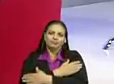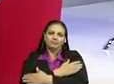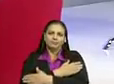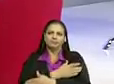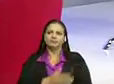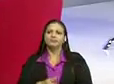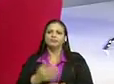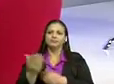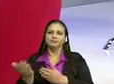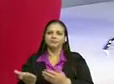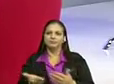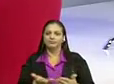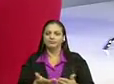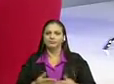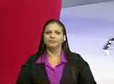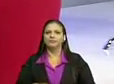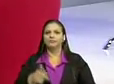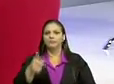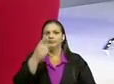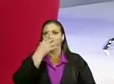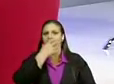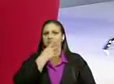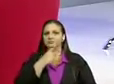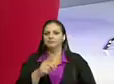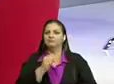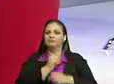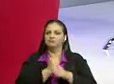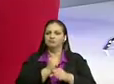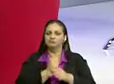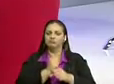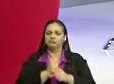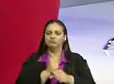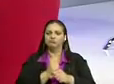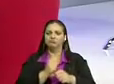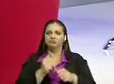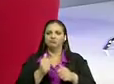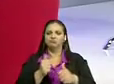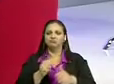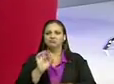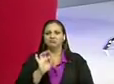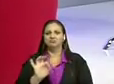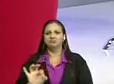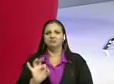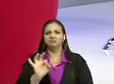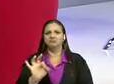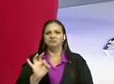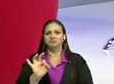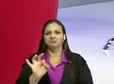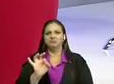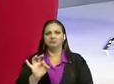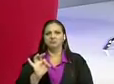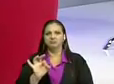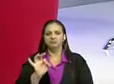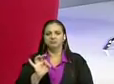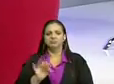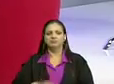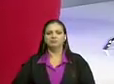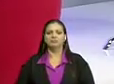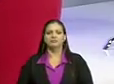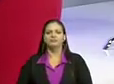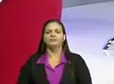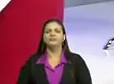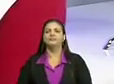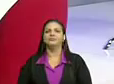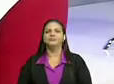eres bienvenida porque eres una mujer productiva, una mujer... 10 sobre 10. Exactamente. Yo digo 24-7. Exacto. 10